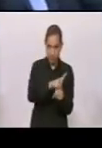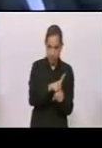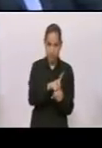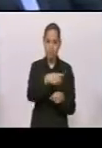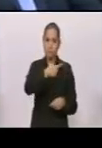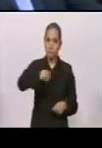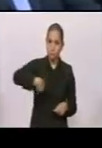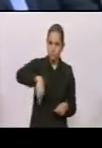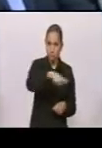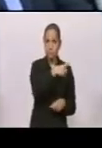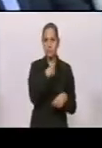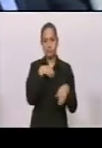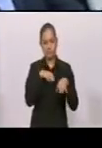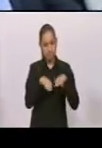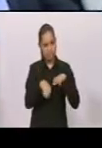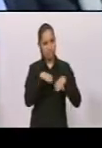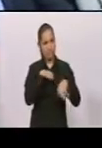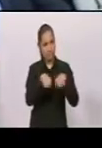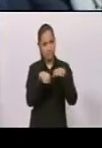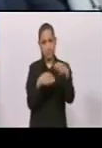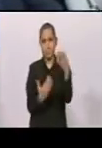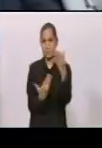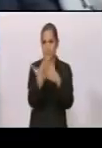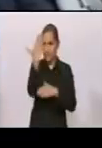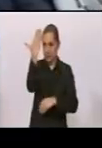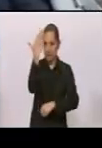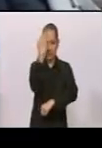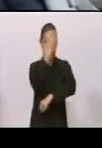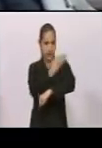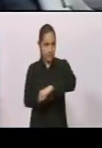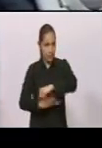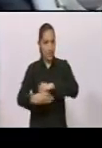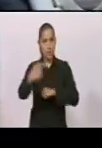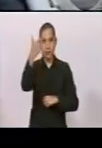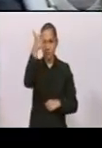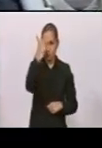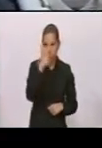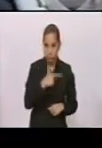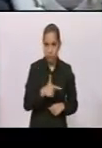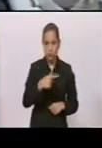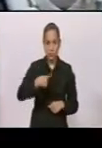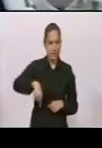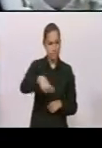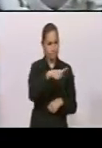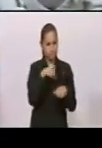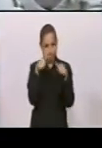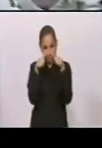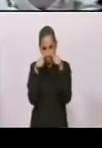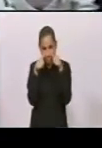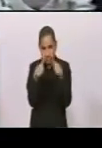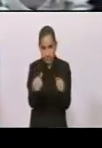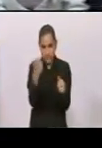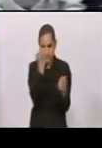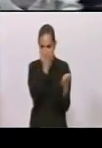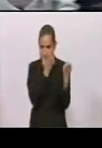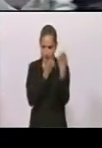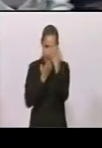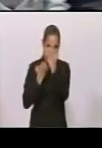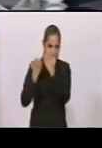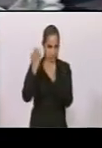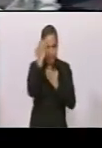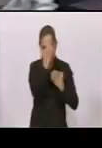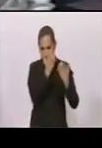hemos dedicado mañana, tarde y noche, al laborioso estudio y